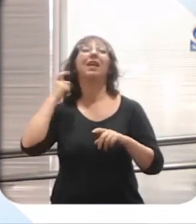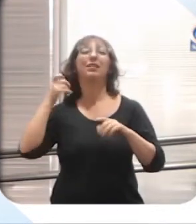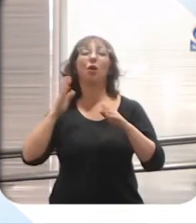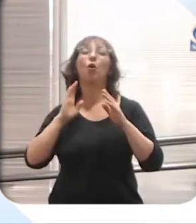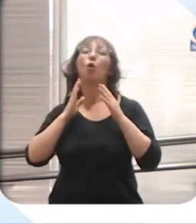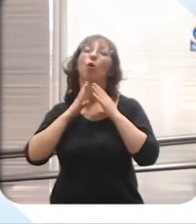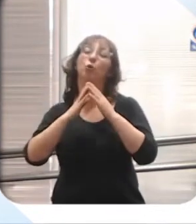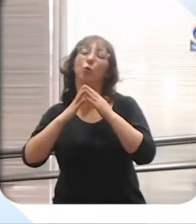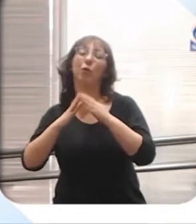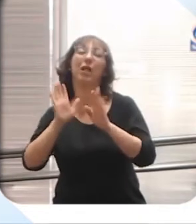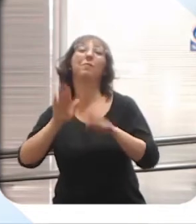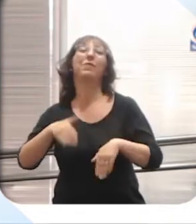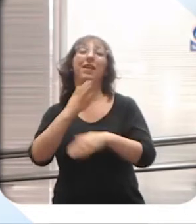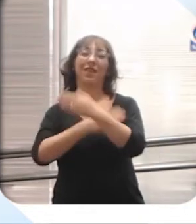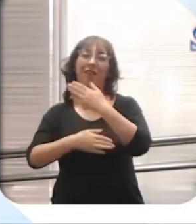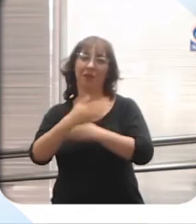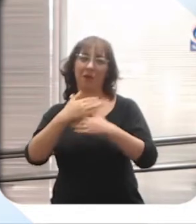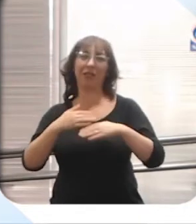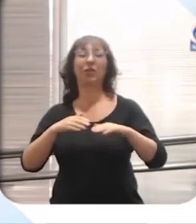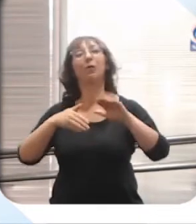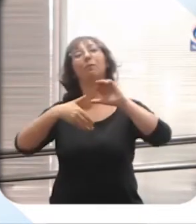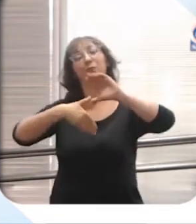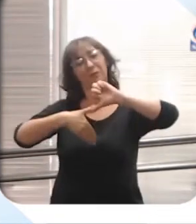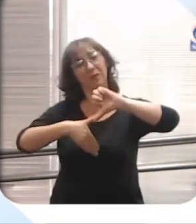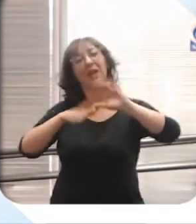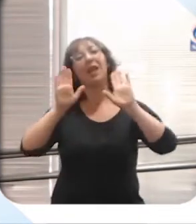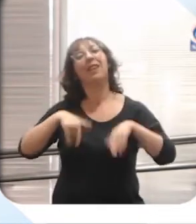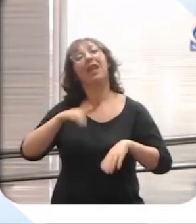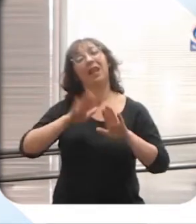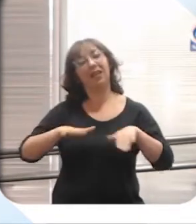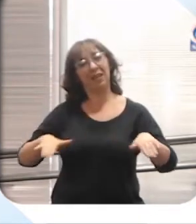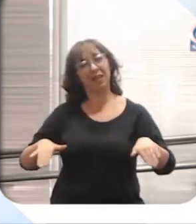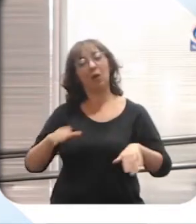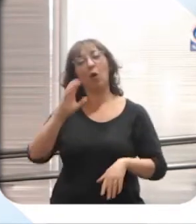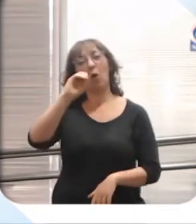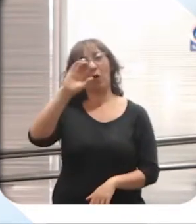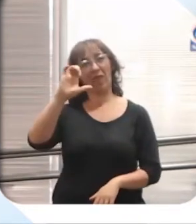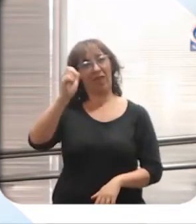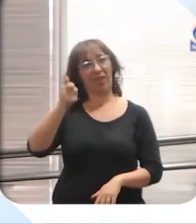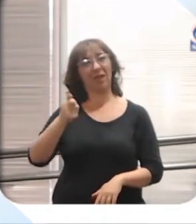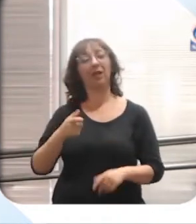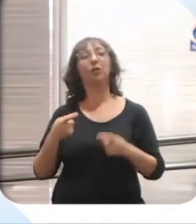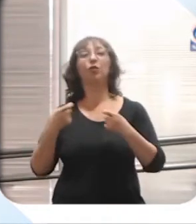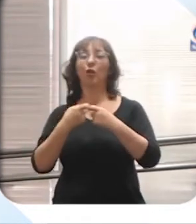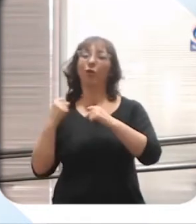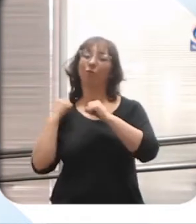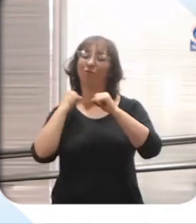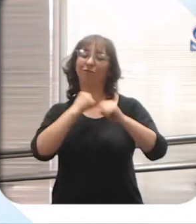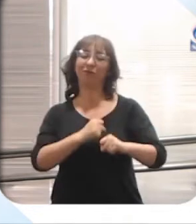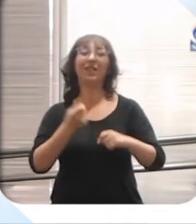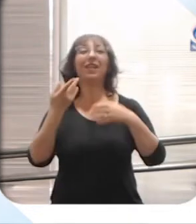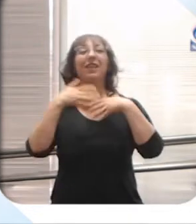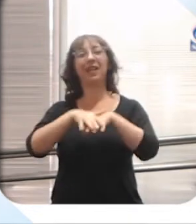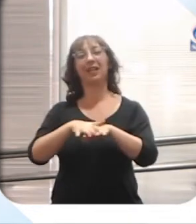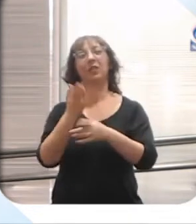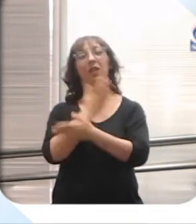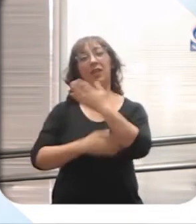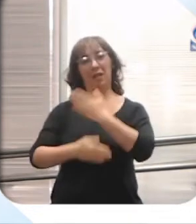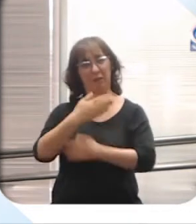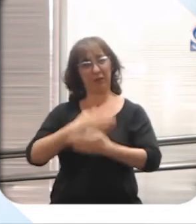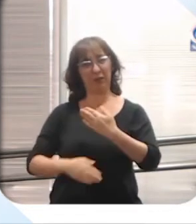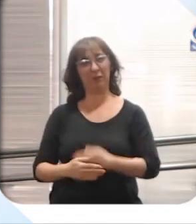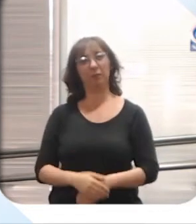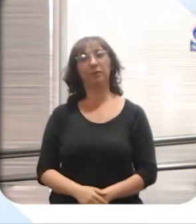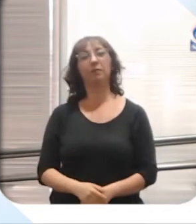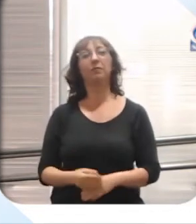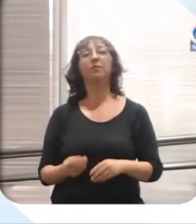área de discapacidad del Instituto Interamericano del Niño, la OEA, socia fundadora del Centro de Integración de